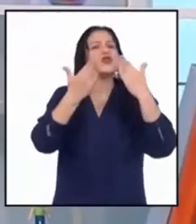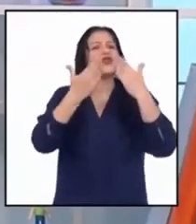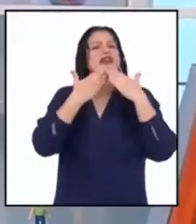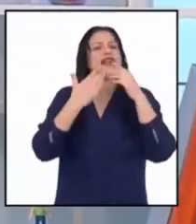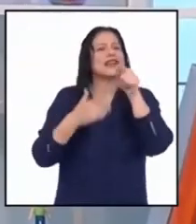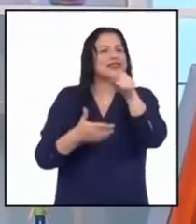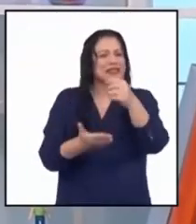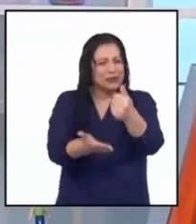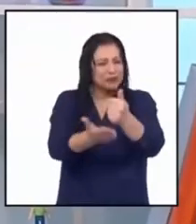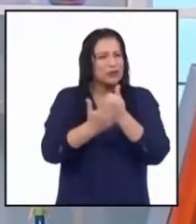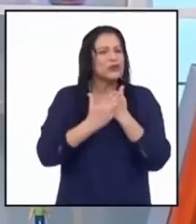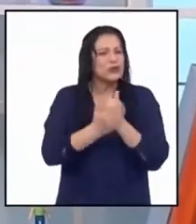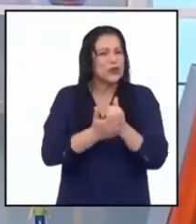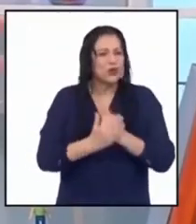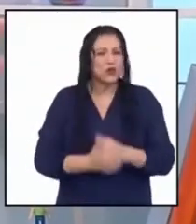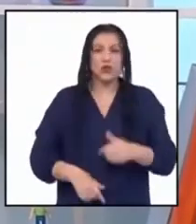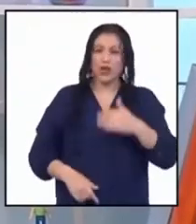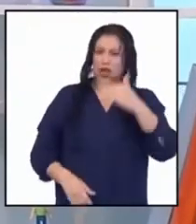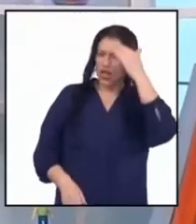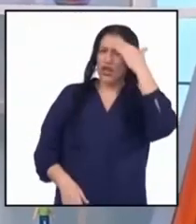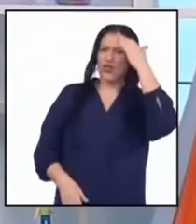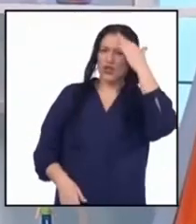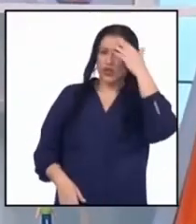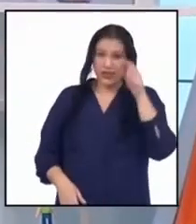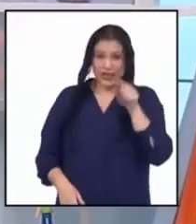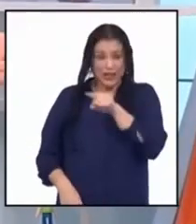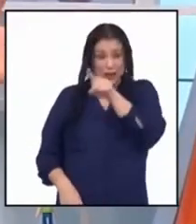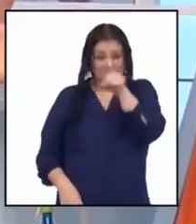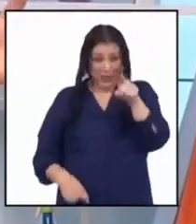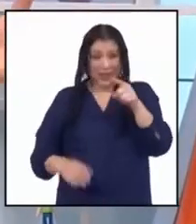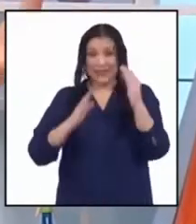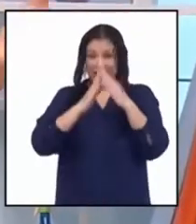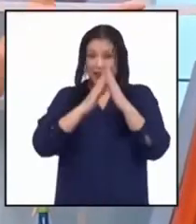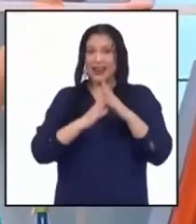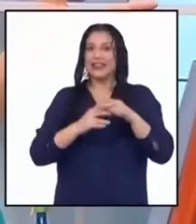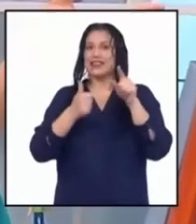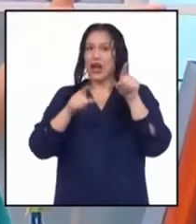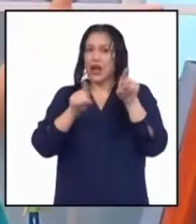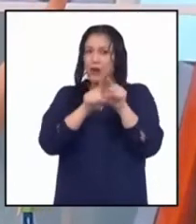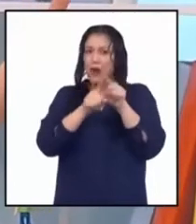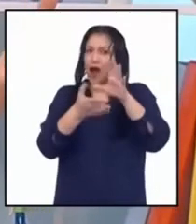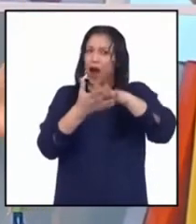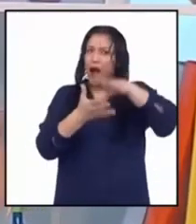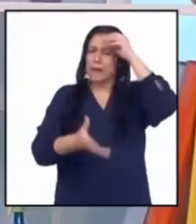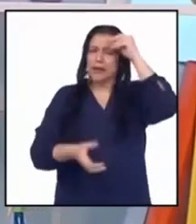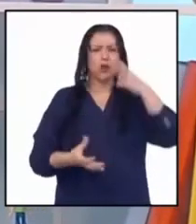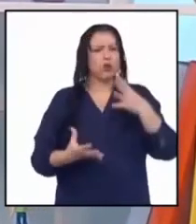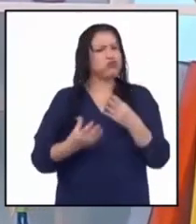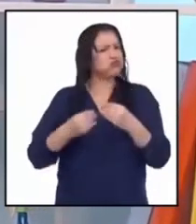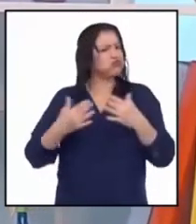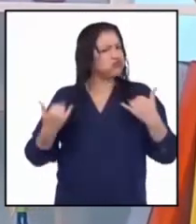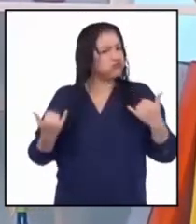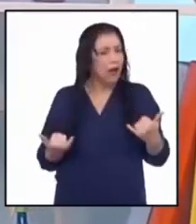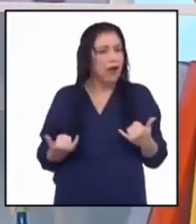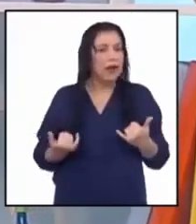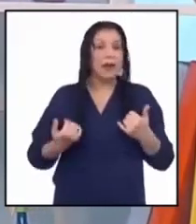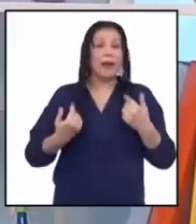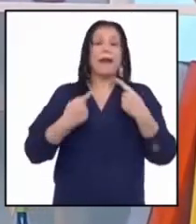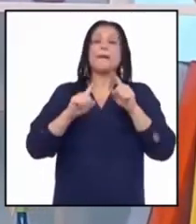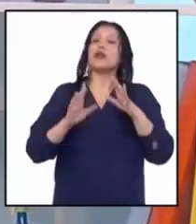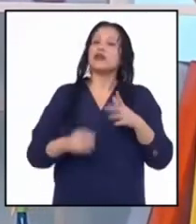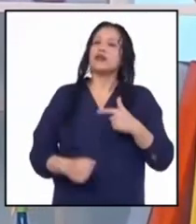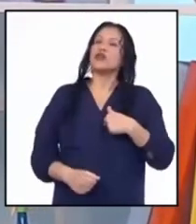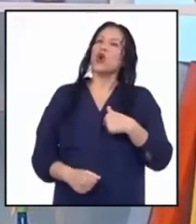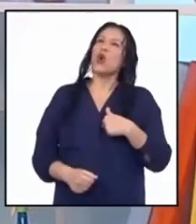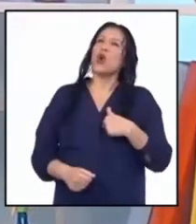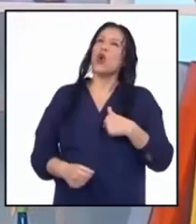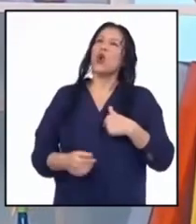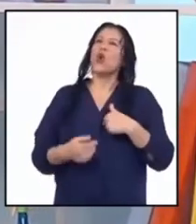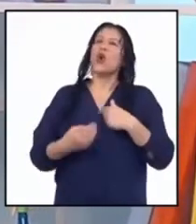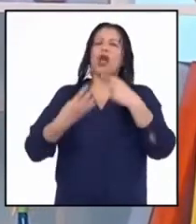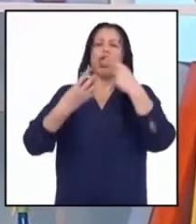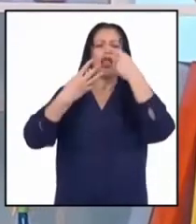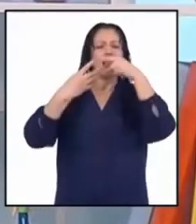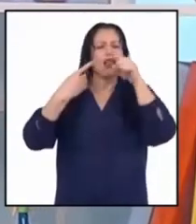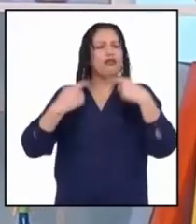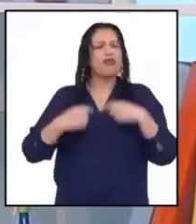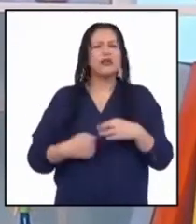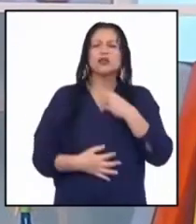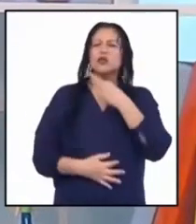por su ayuda. Estoy segura de que nuestros amigos en casa también han aprendido mucho hoy. Pero esto también me ha generado